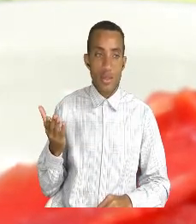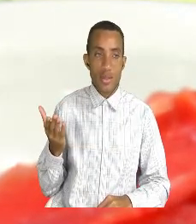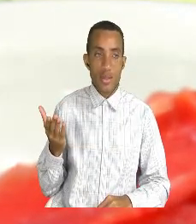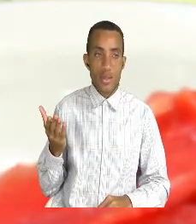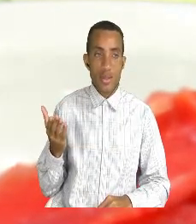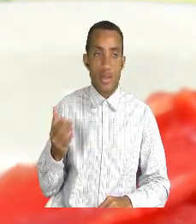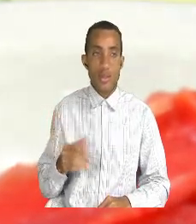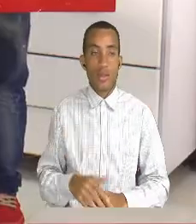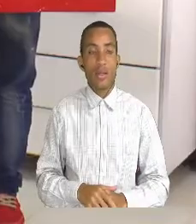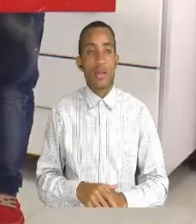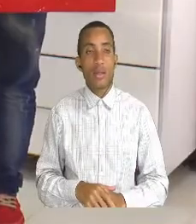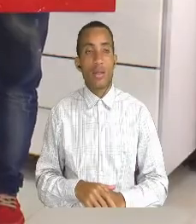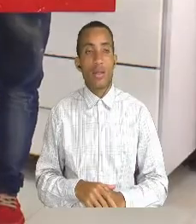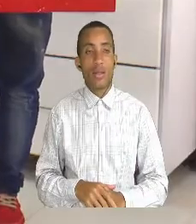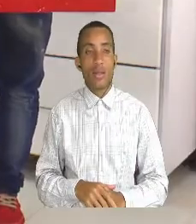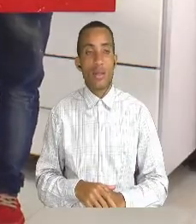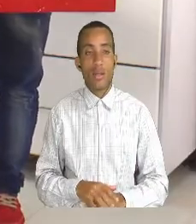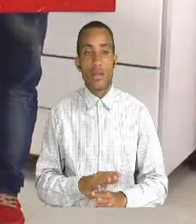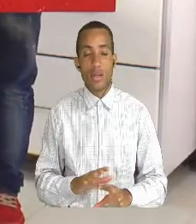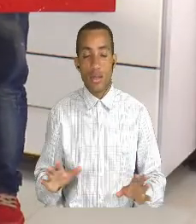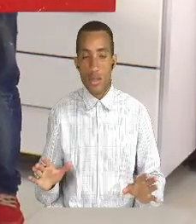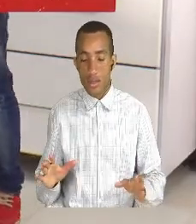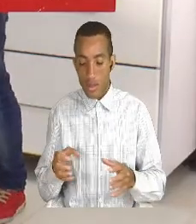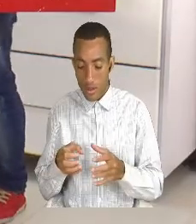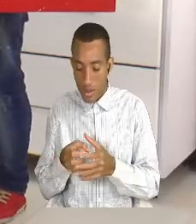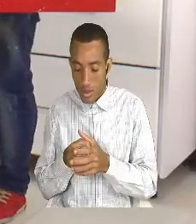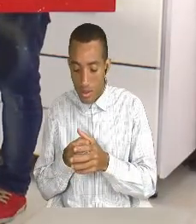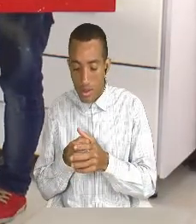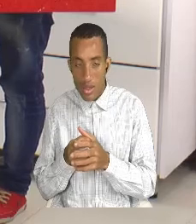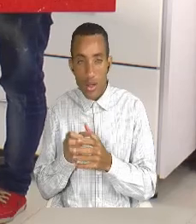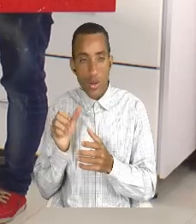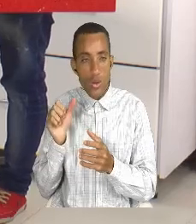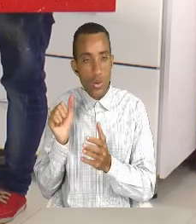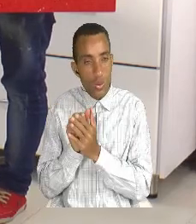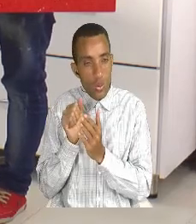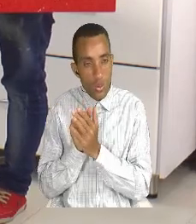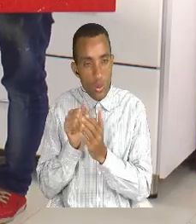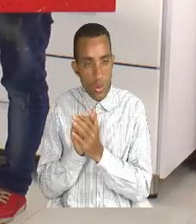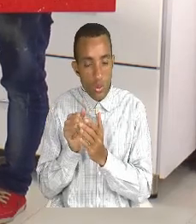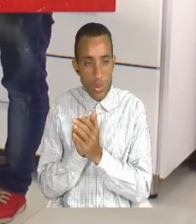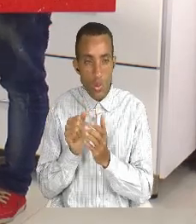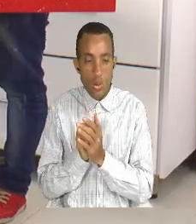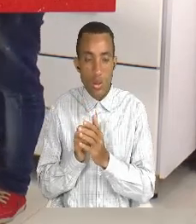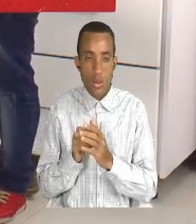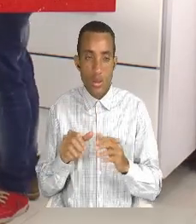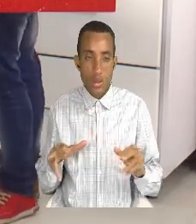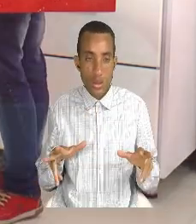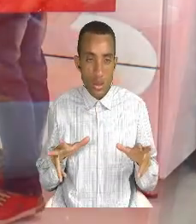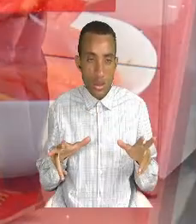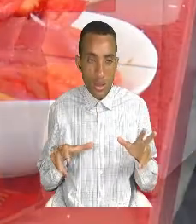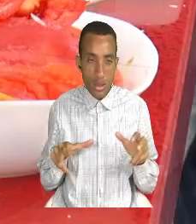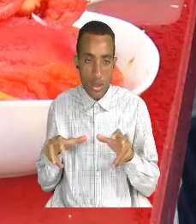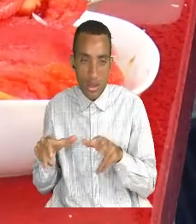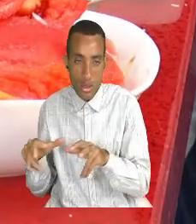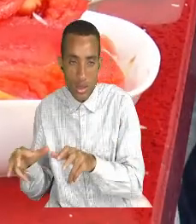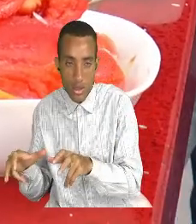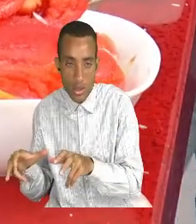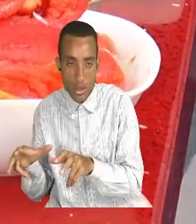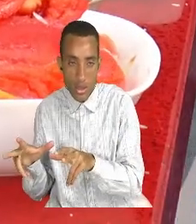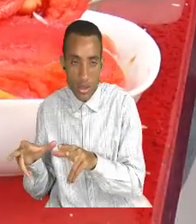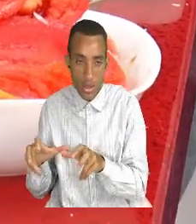cangrejo comprimida, el cascarón, huesos, todo lo que es del cangrejo, ¿sí? Sí. Entonces, en muchas